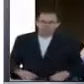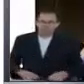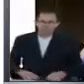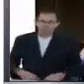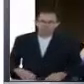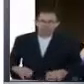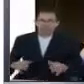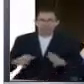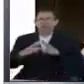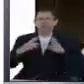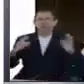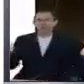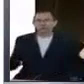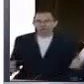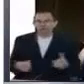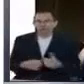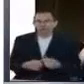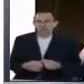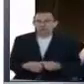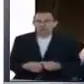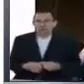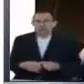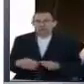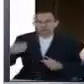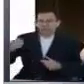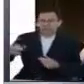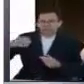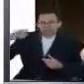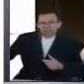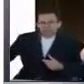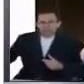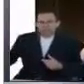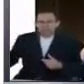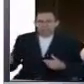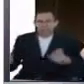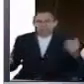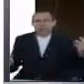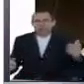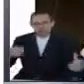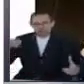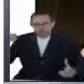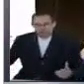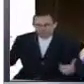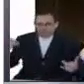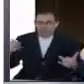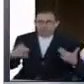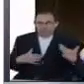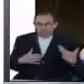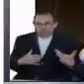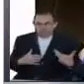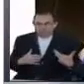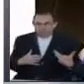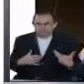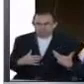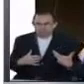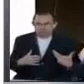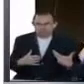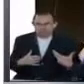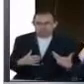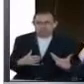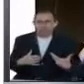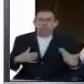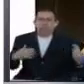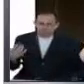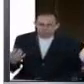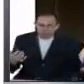en el cual debemos trabajar en conjunto. Usted puede hacer liberaciones, si necesita ayuda, me llaman. Si tengo